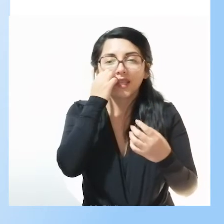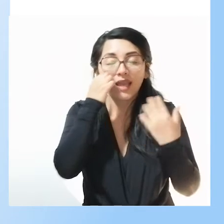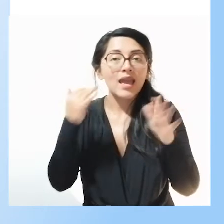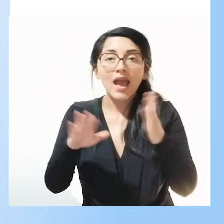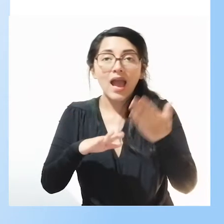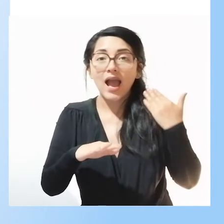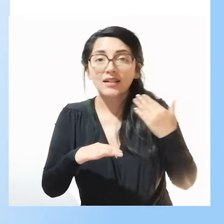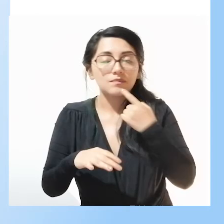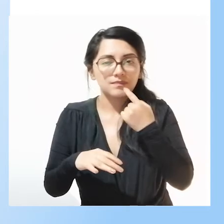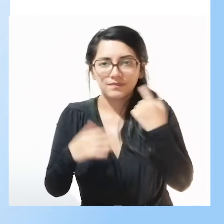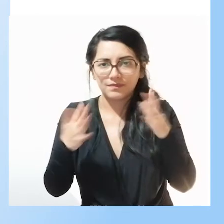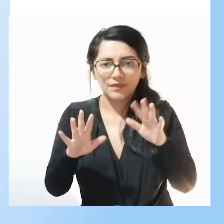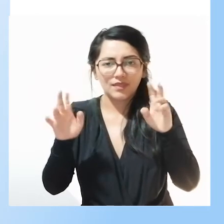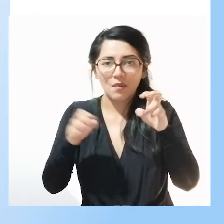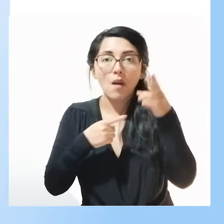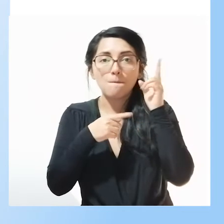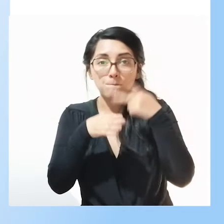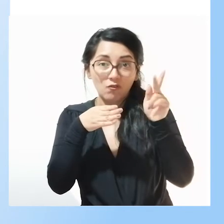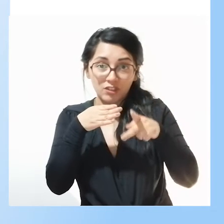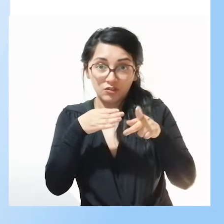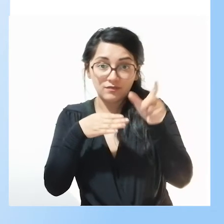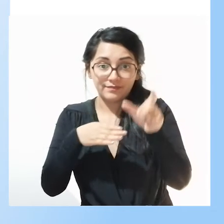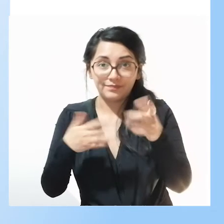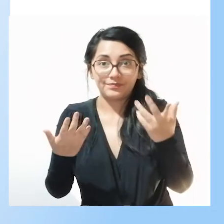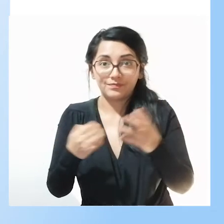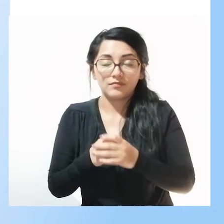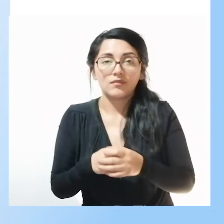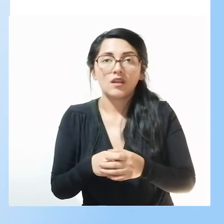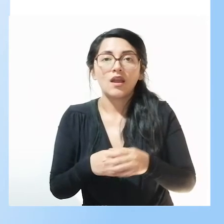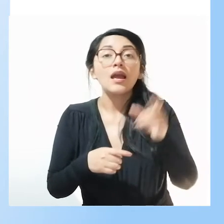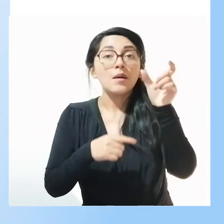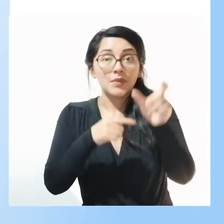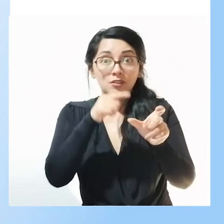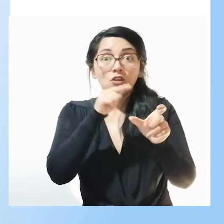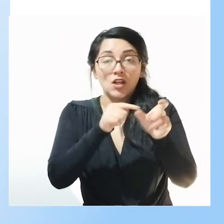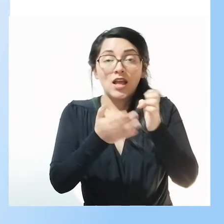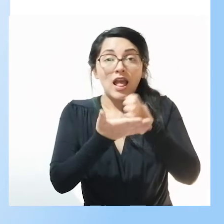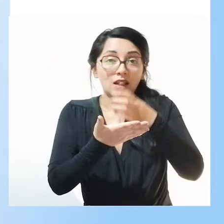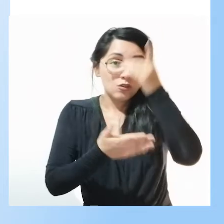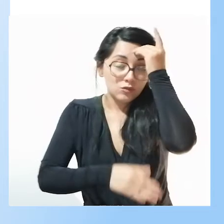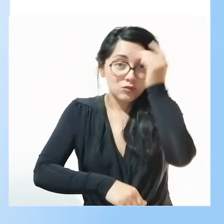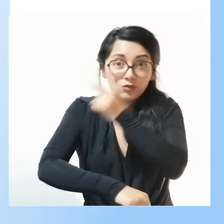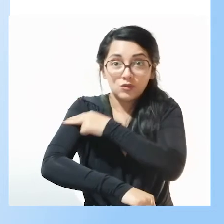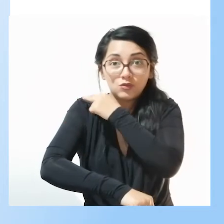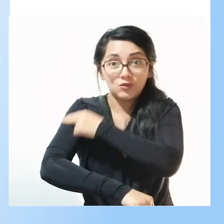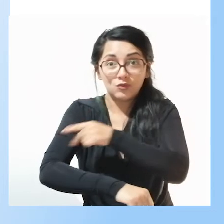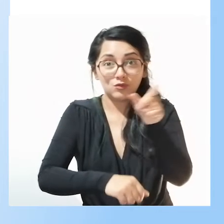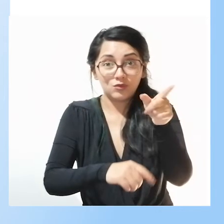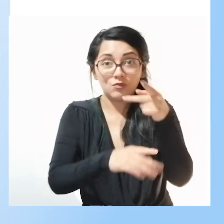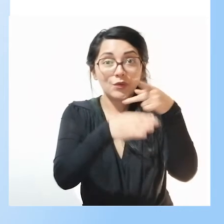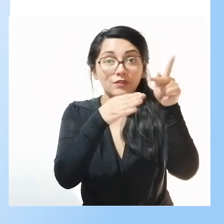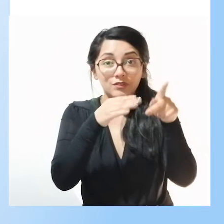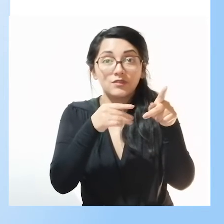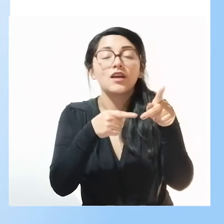principio que hablaríamos del profesional. El agente implicado en pedagogía hospitalaria es aquel